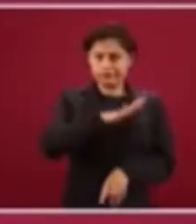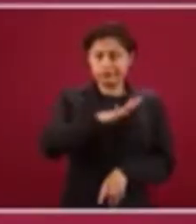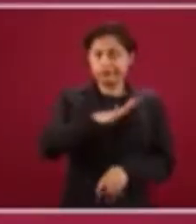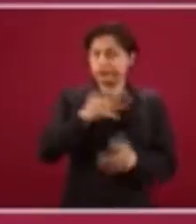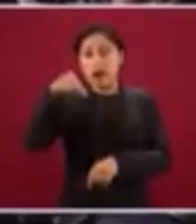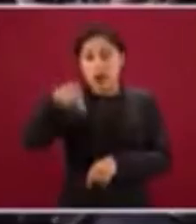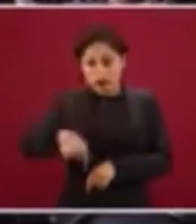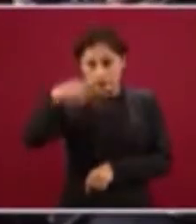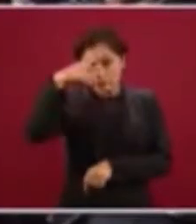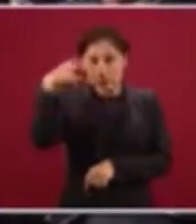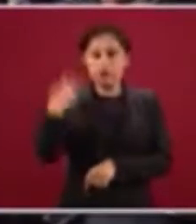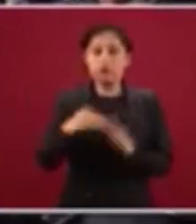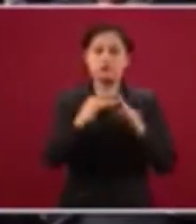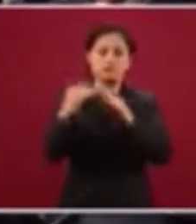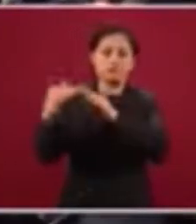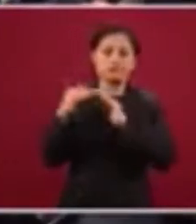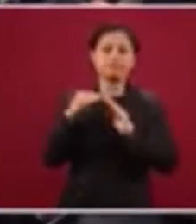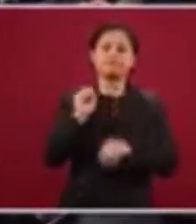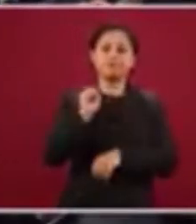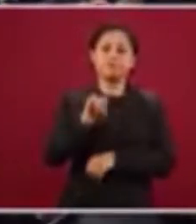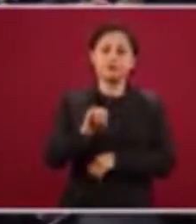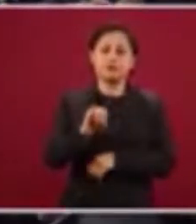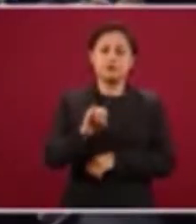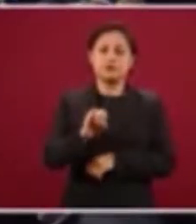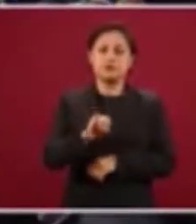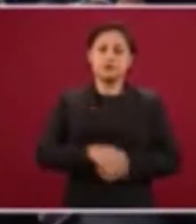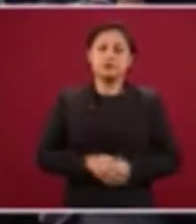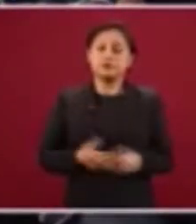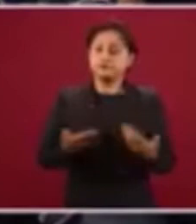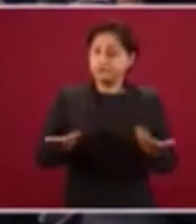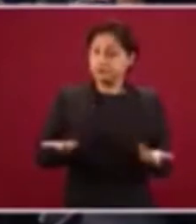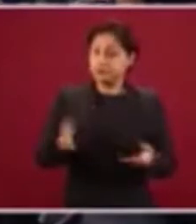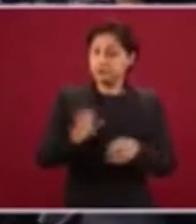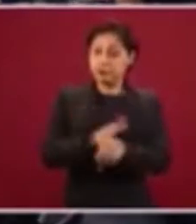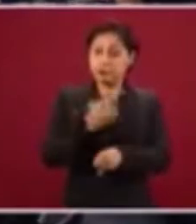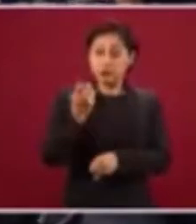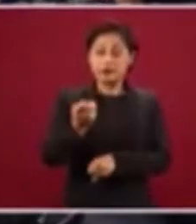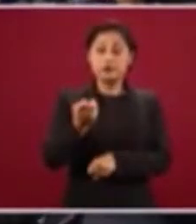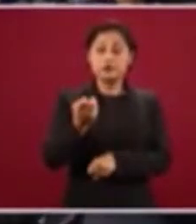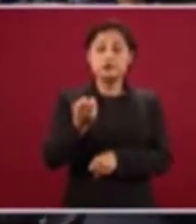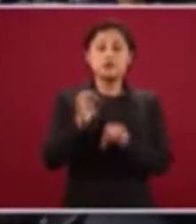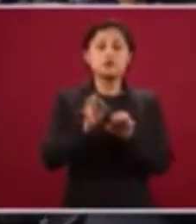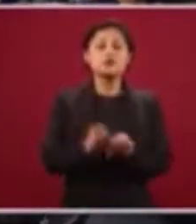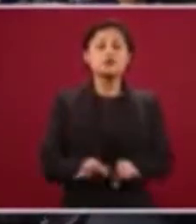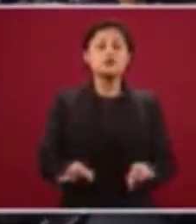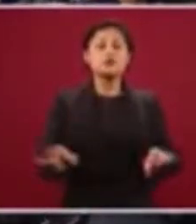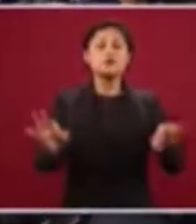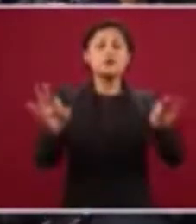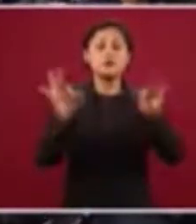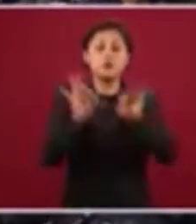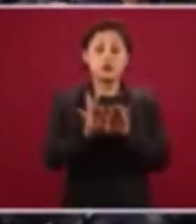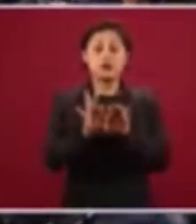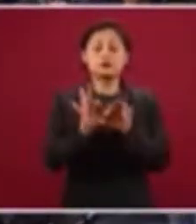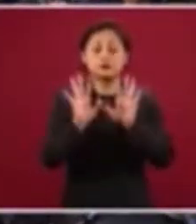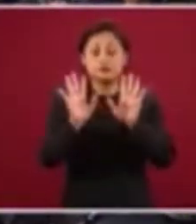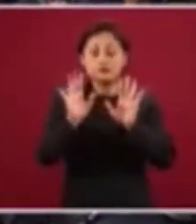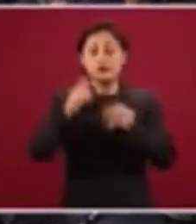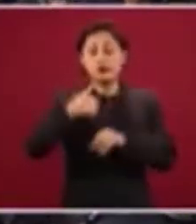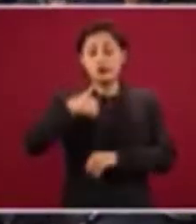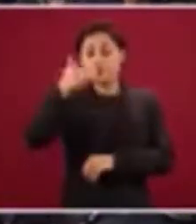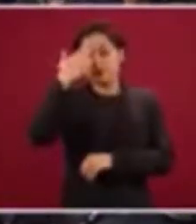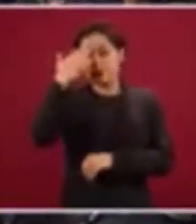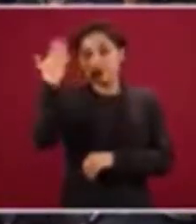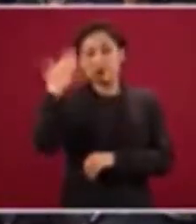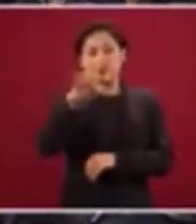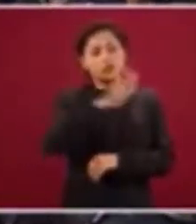importantes. Es muy importante, o sea, cuesta entenderlo. Es decir,